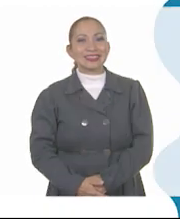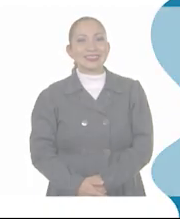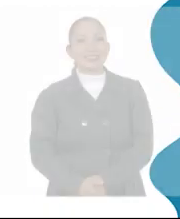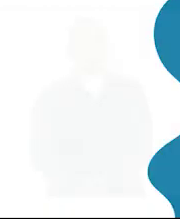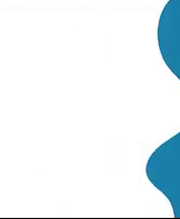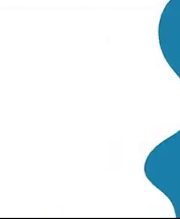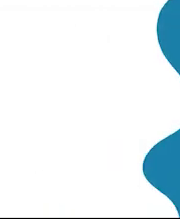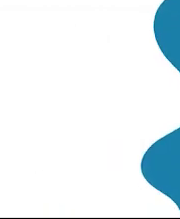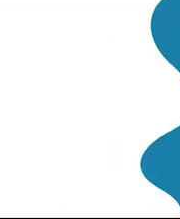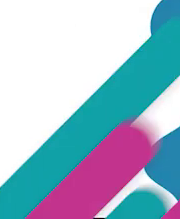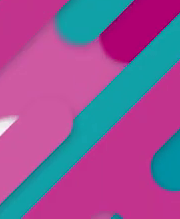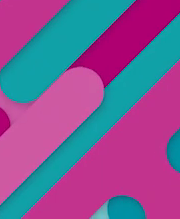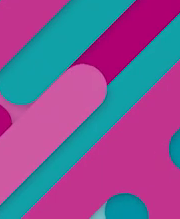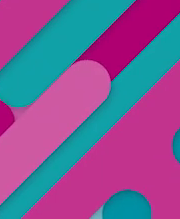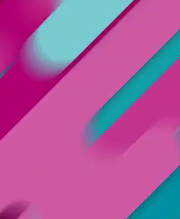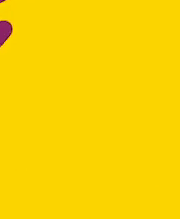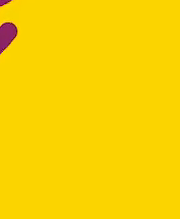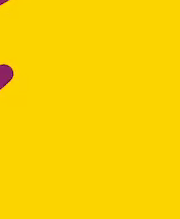aprendeencasa.cep.gob.mx.